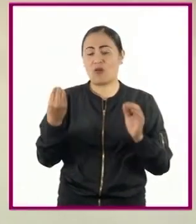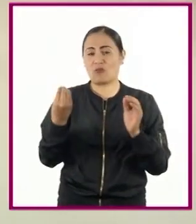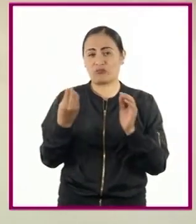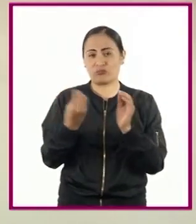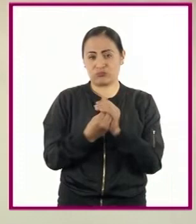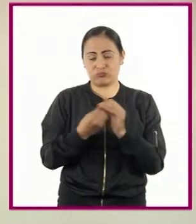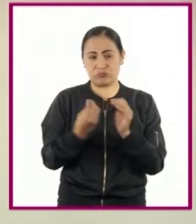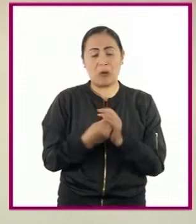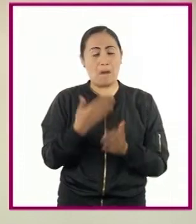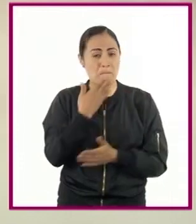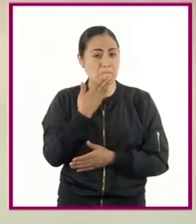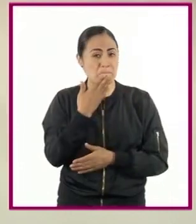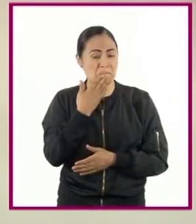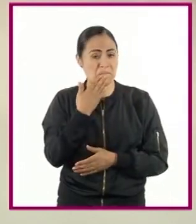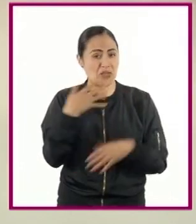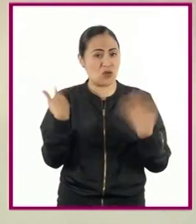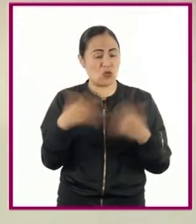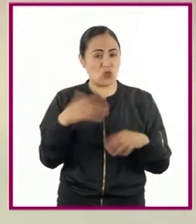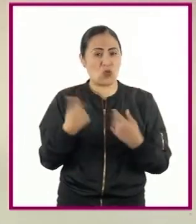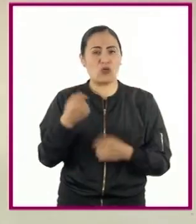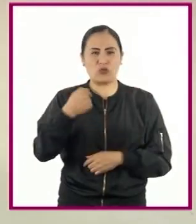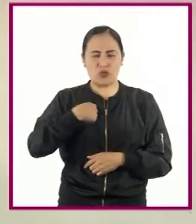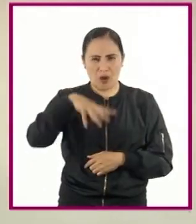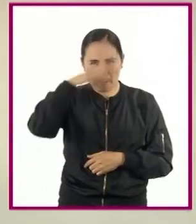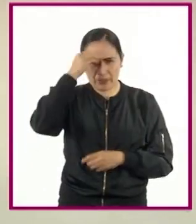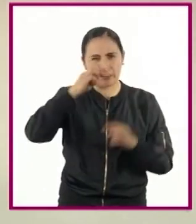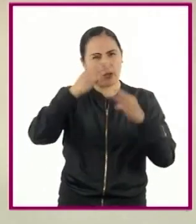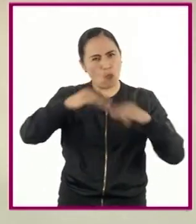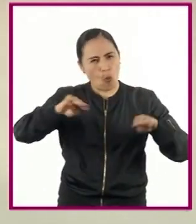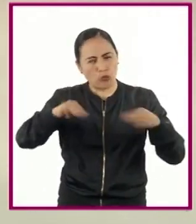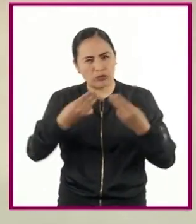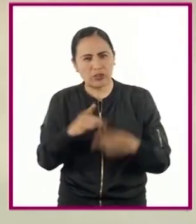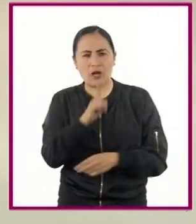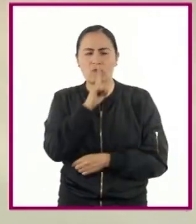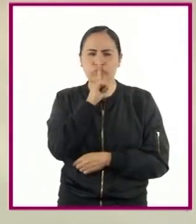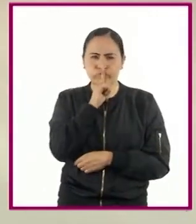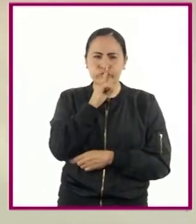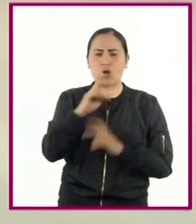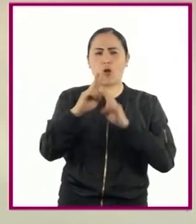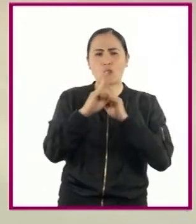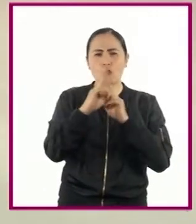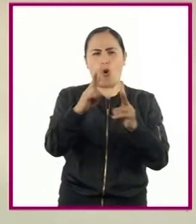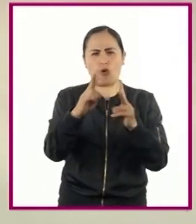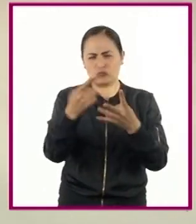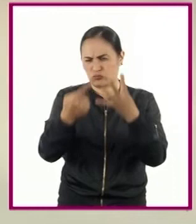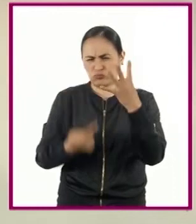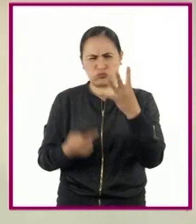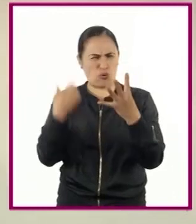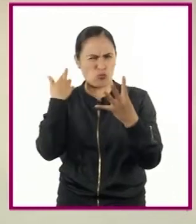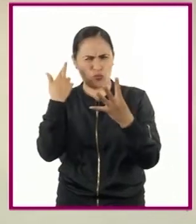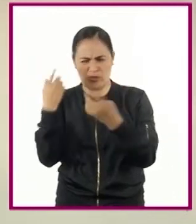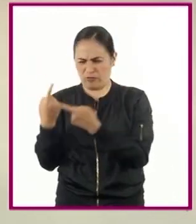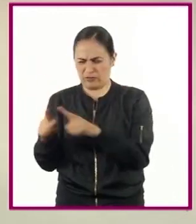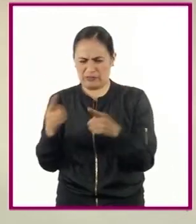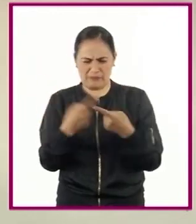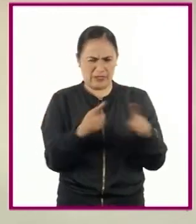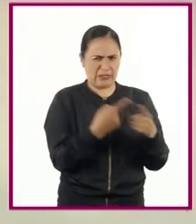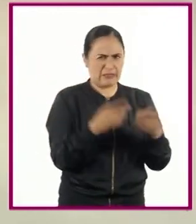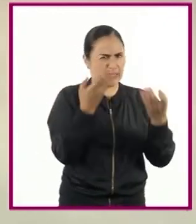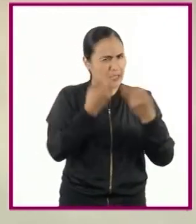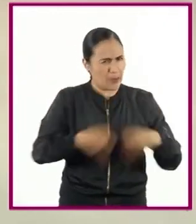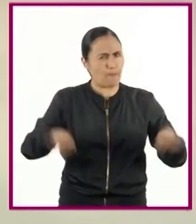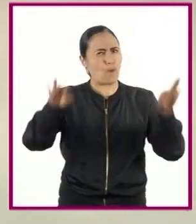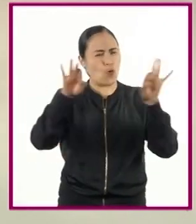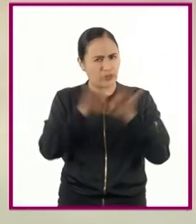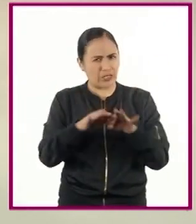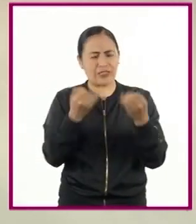muy interesante. He aprendido que la música, el silencio, las voces y los efectos son fundamentales en la radio, así como el contenido